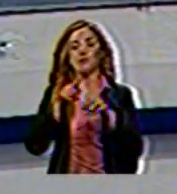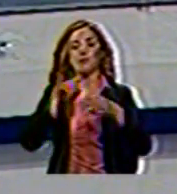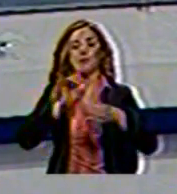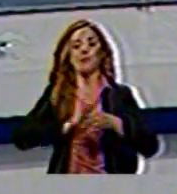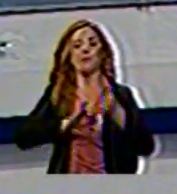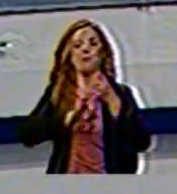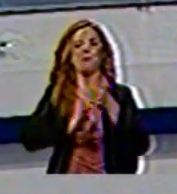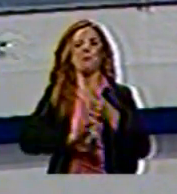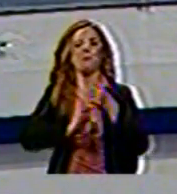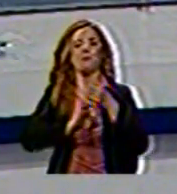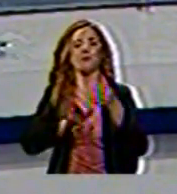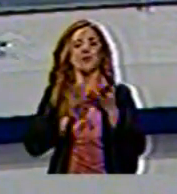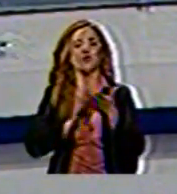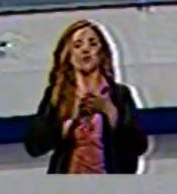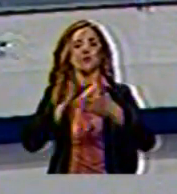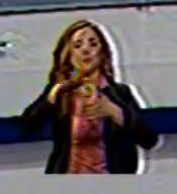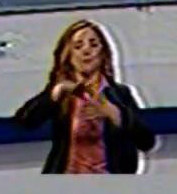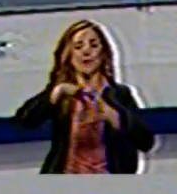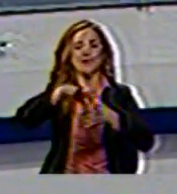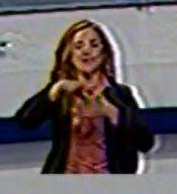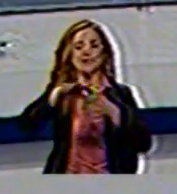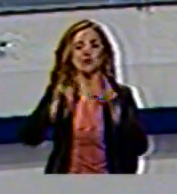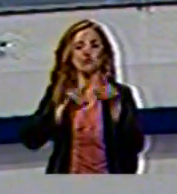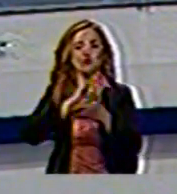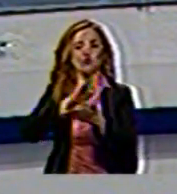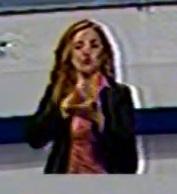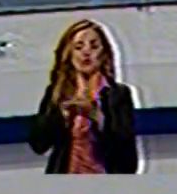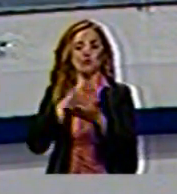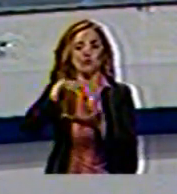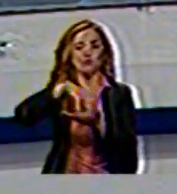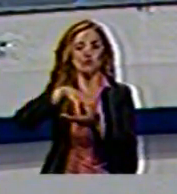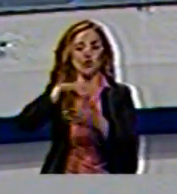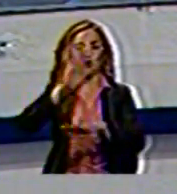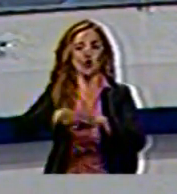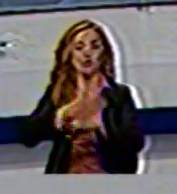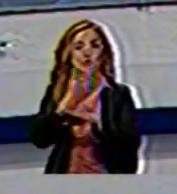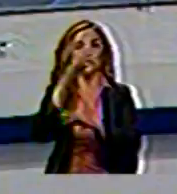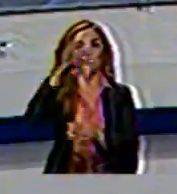pendientes sobre las juntas provinciales y convocar a elecciones.